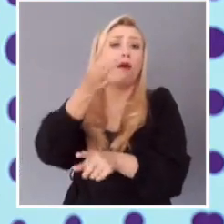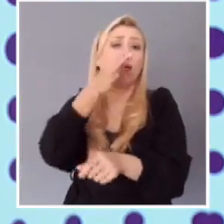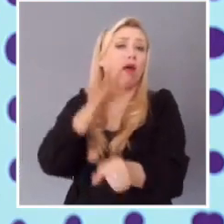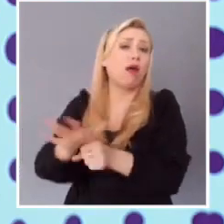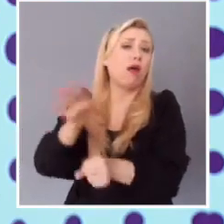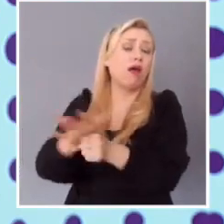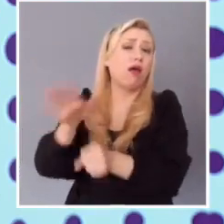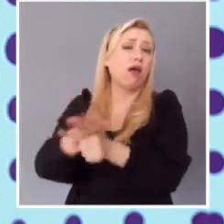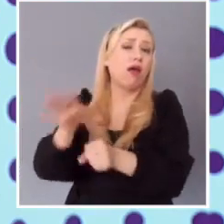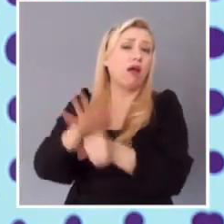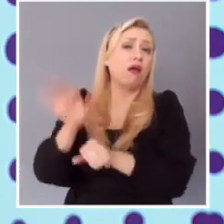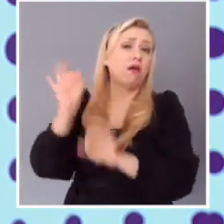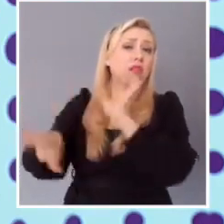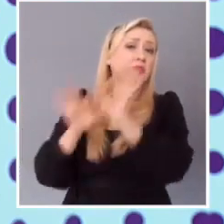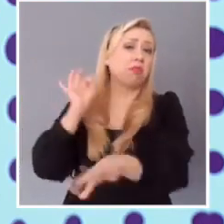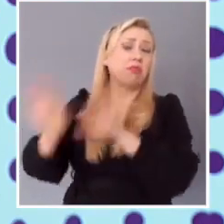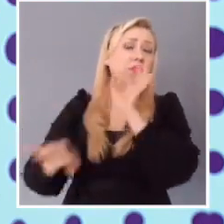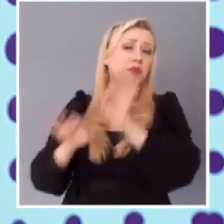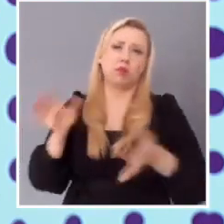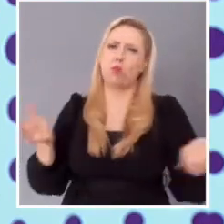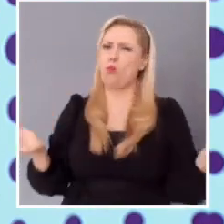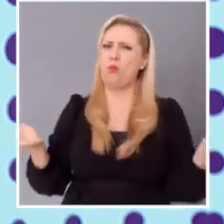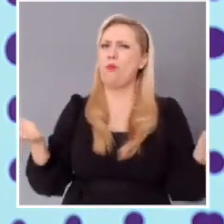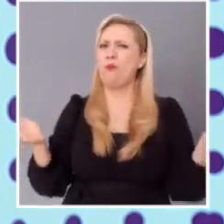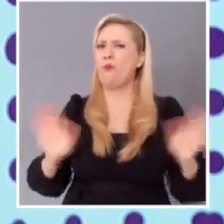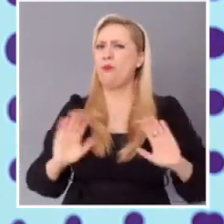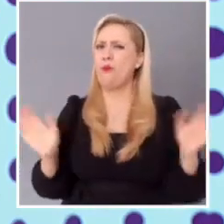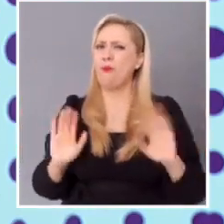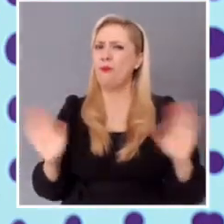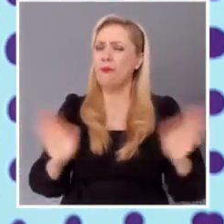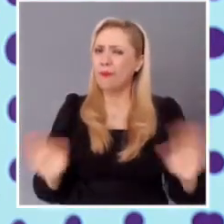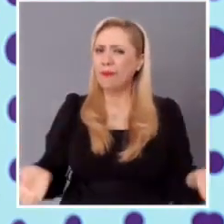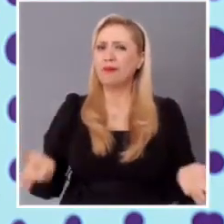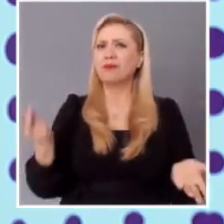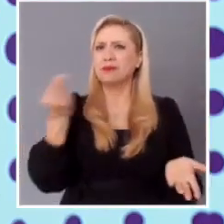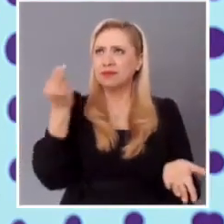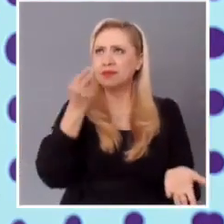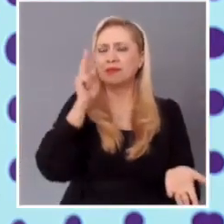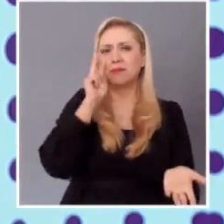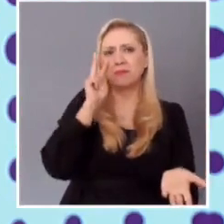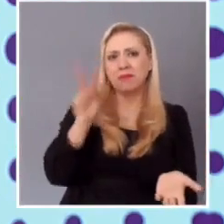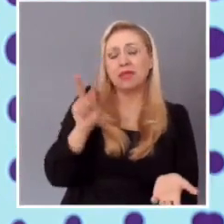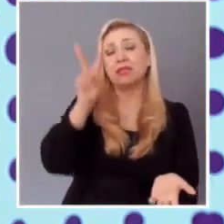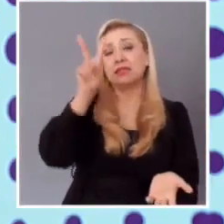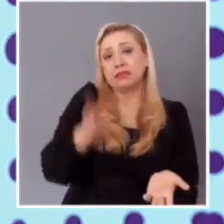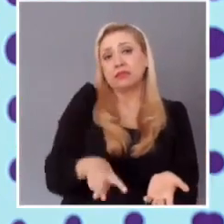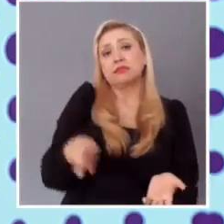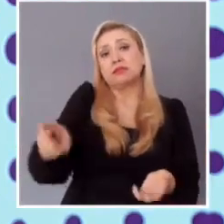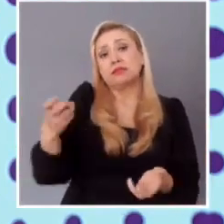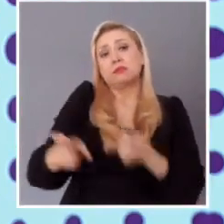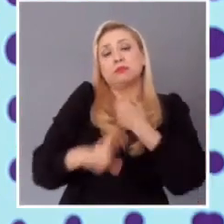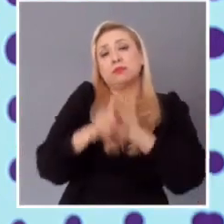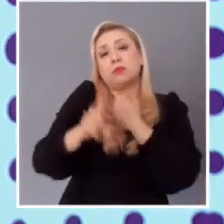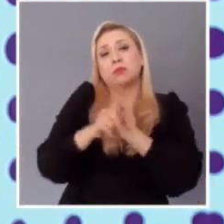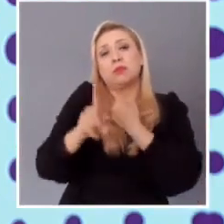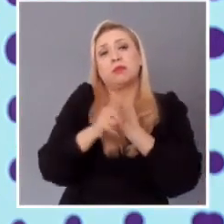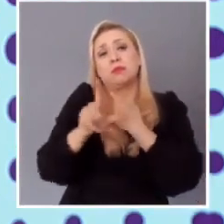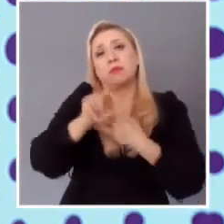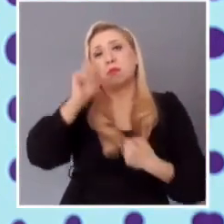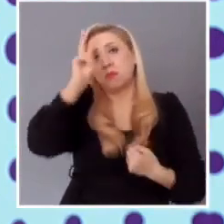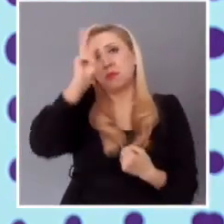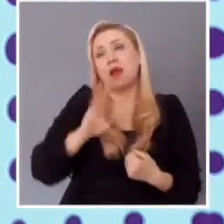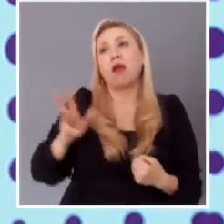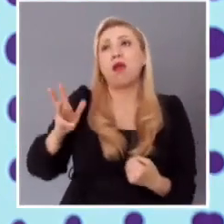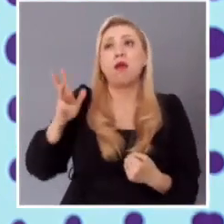dinámicas, es lo que nos va a permitir saber si realmente, porque también esta situación es algo que no siempre, digamos, es una cuestión química,